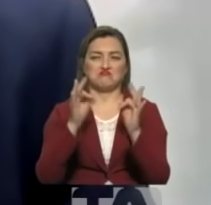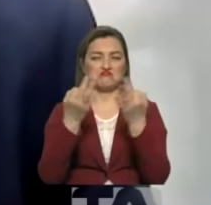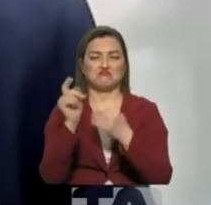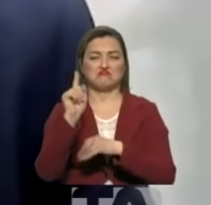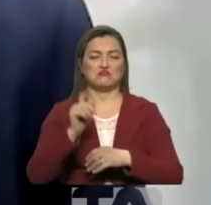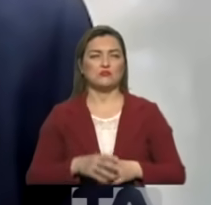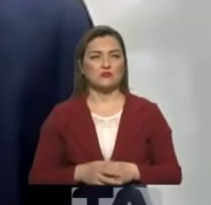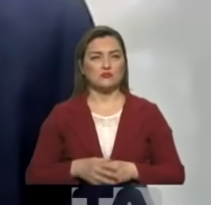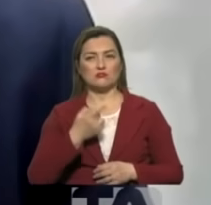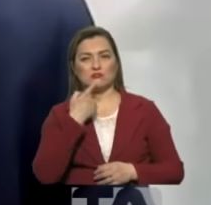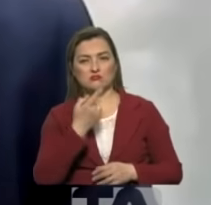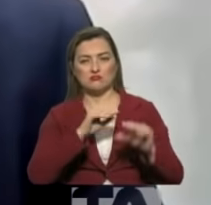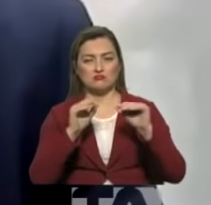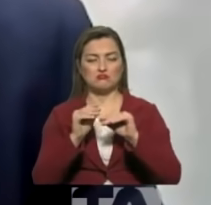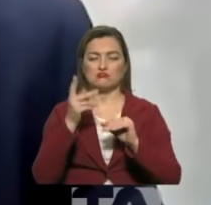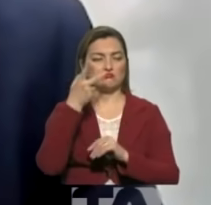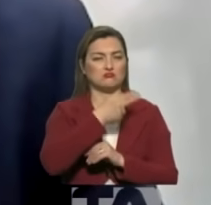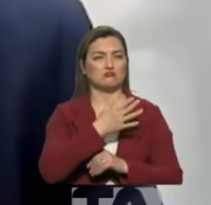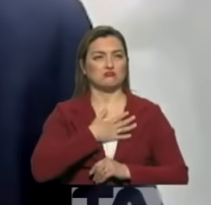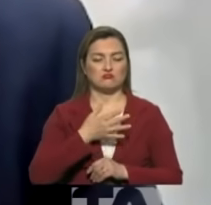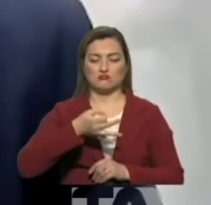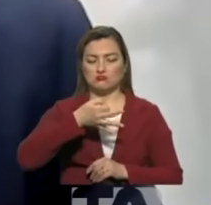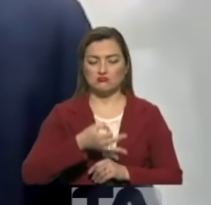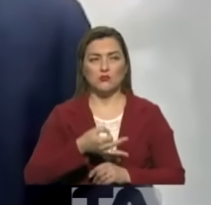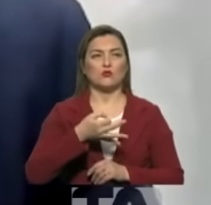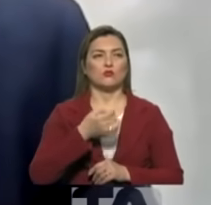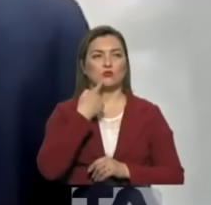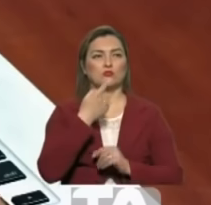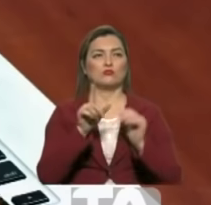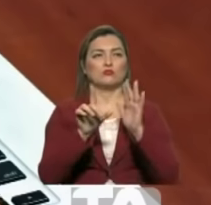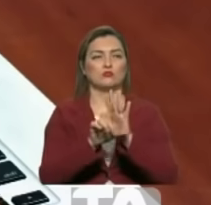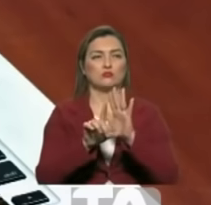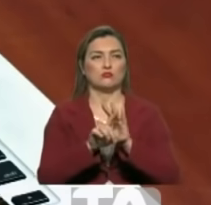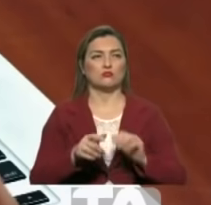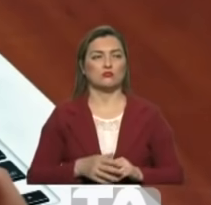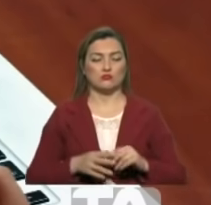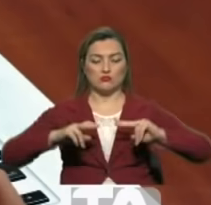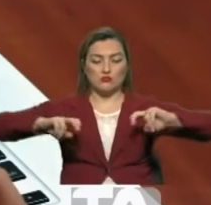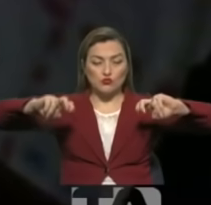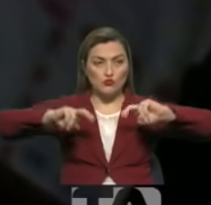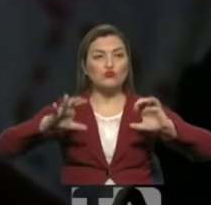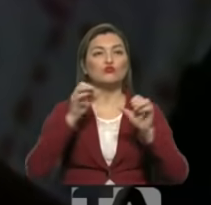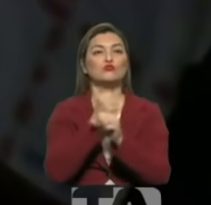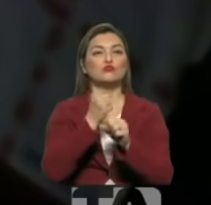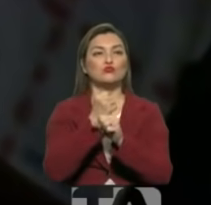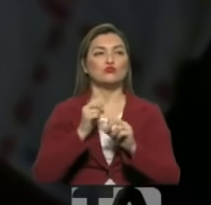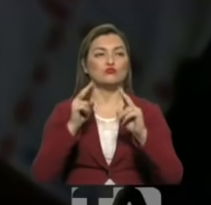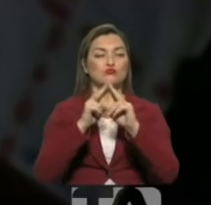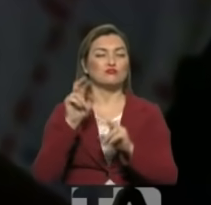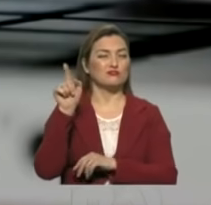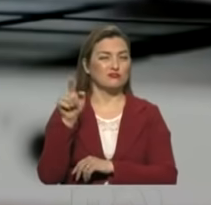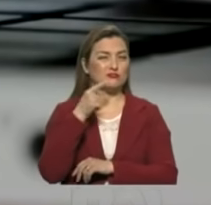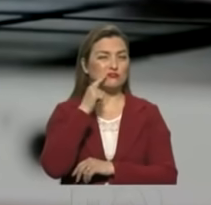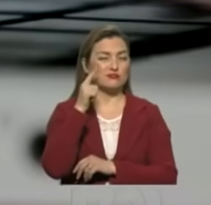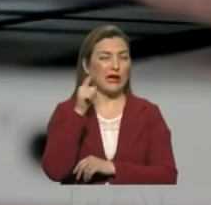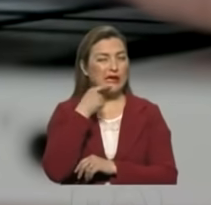afirmaciones que hacen no vienen al caso porque yo estoy cumpliendo con lo que dice la ley. En una investigación que realizamos pudimos conocer lo que